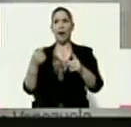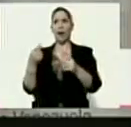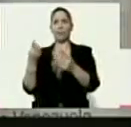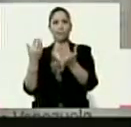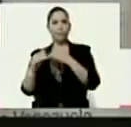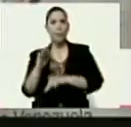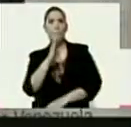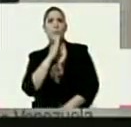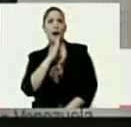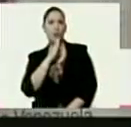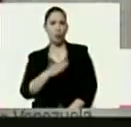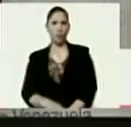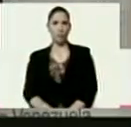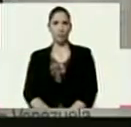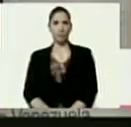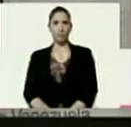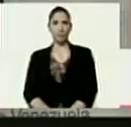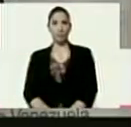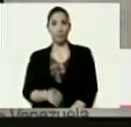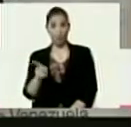personal. Eso está ahí.